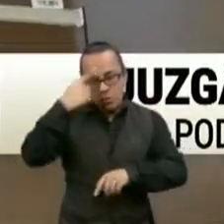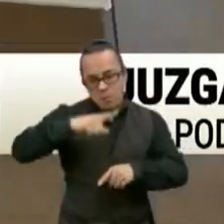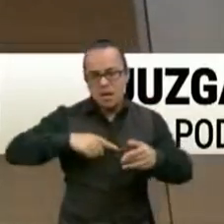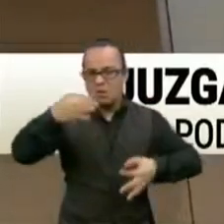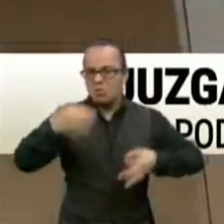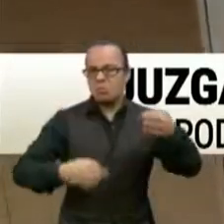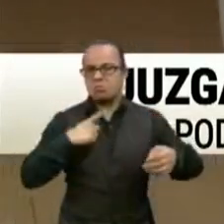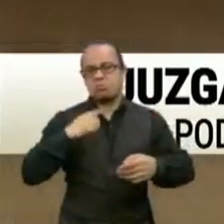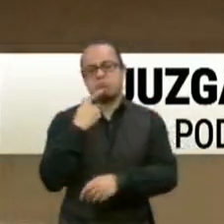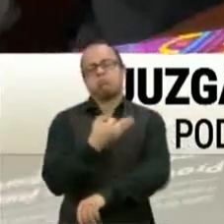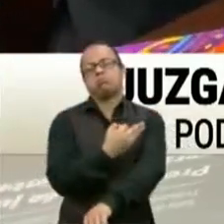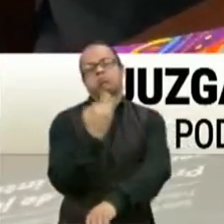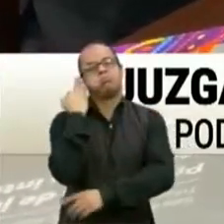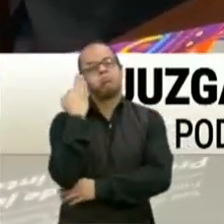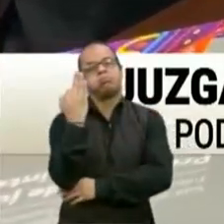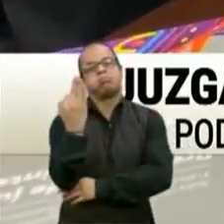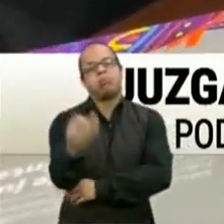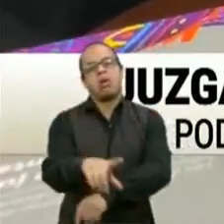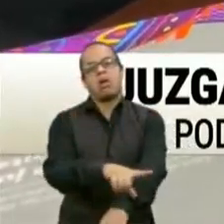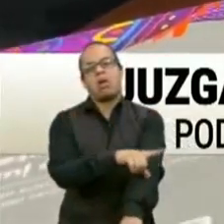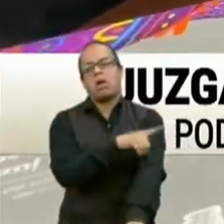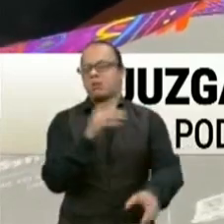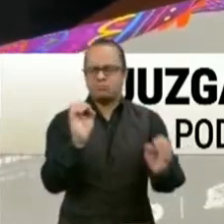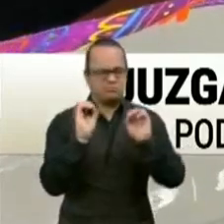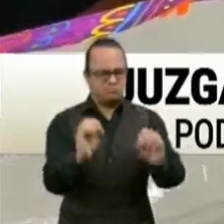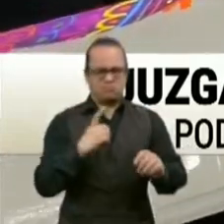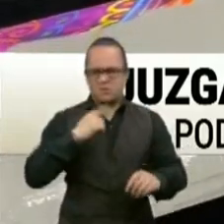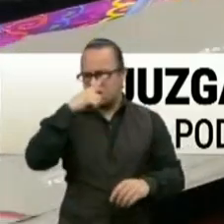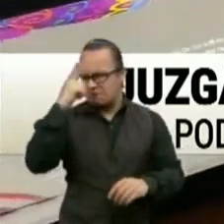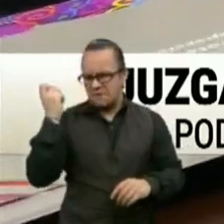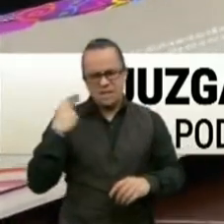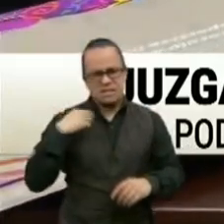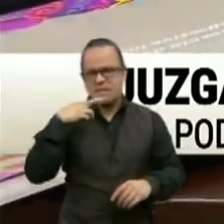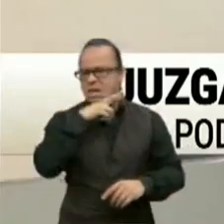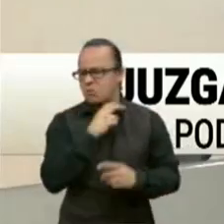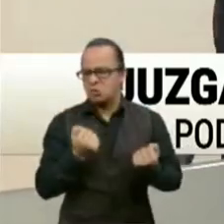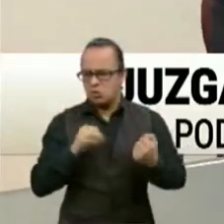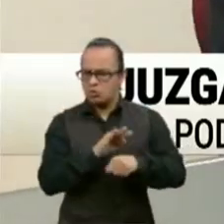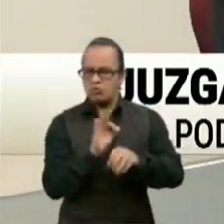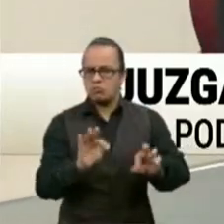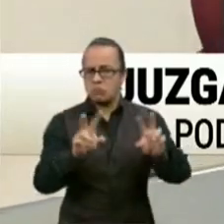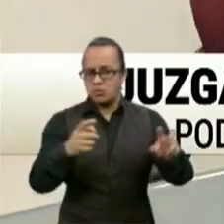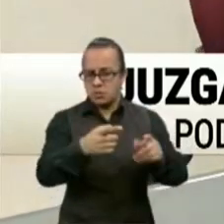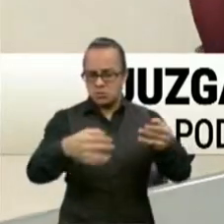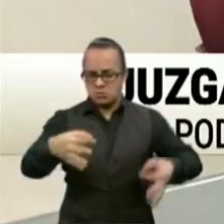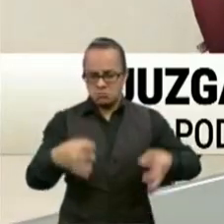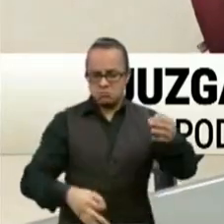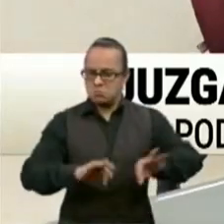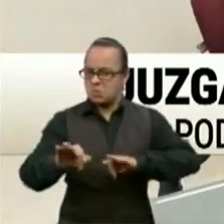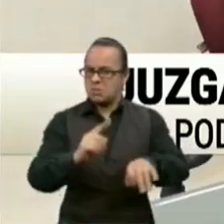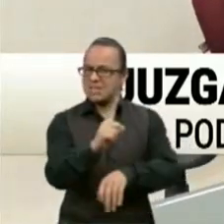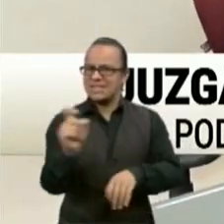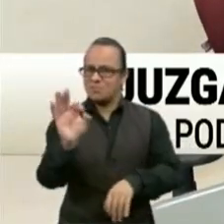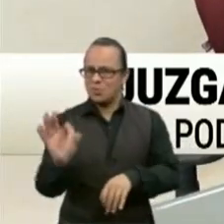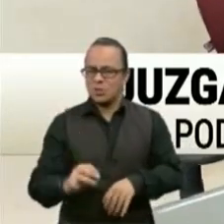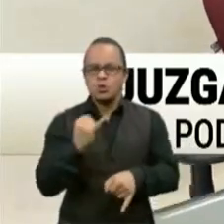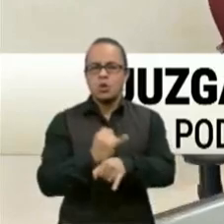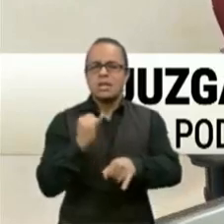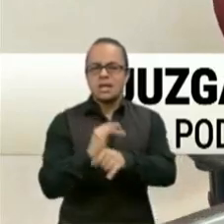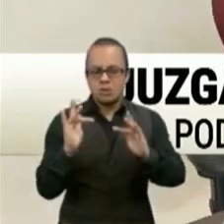largos y engorrosos de manera ágil sencilla y segura este juzgado opera 100% a través de